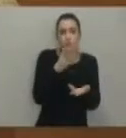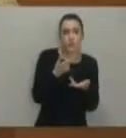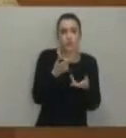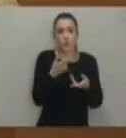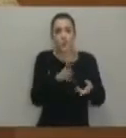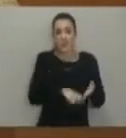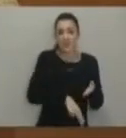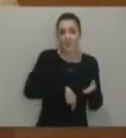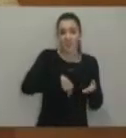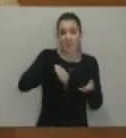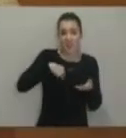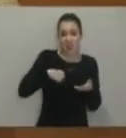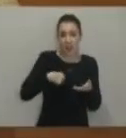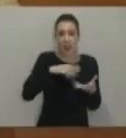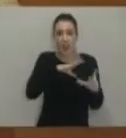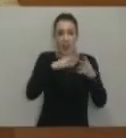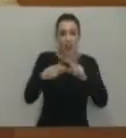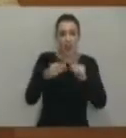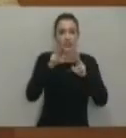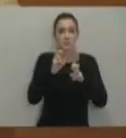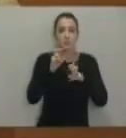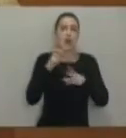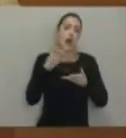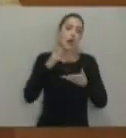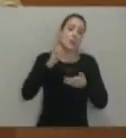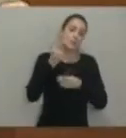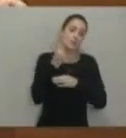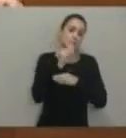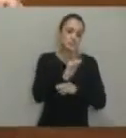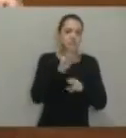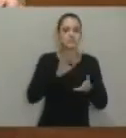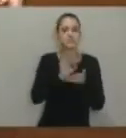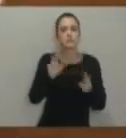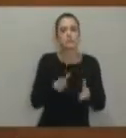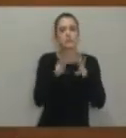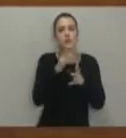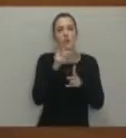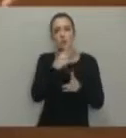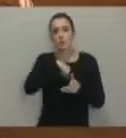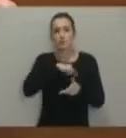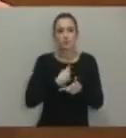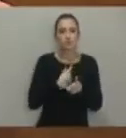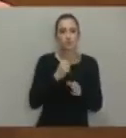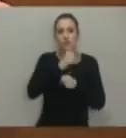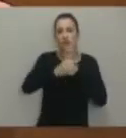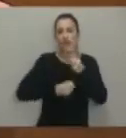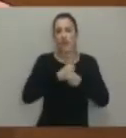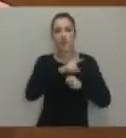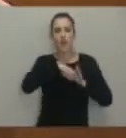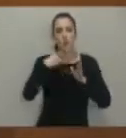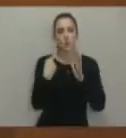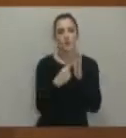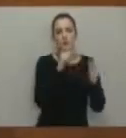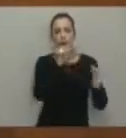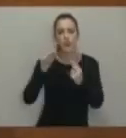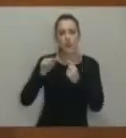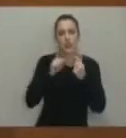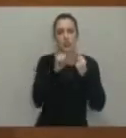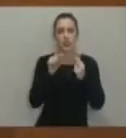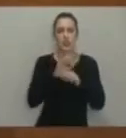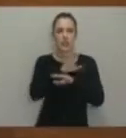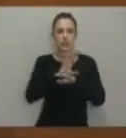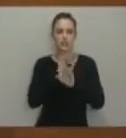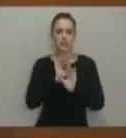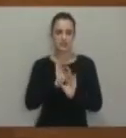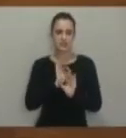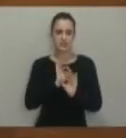general a la prestación de los servicios sociales, porque llevamos toda una legislatura discutiendo aquí más de cuestiones jurídicas con esta consejería que de